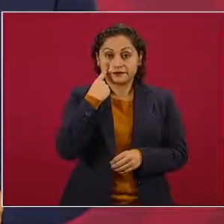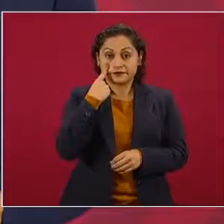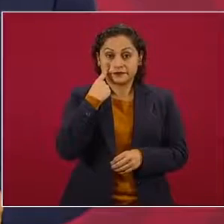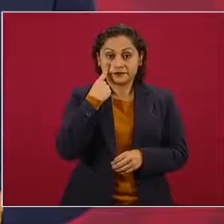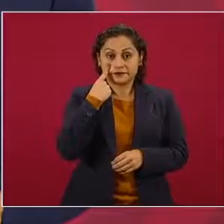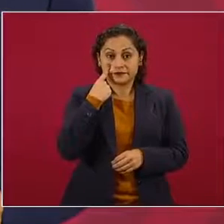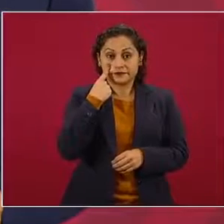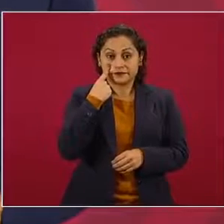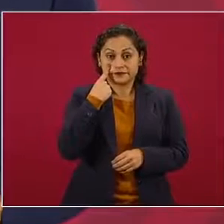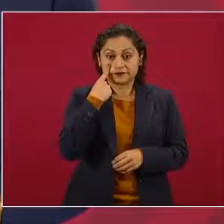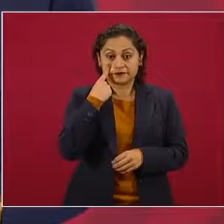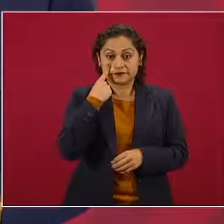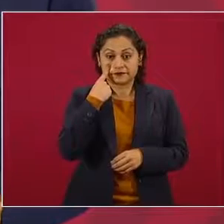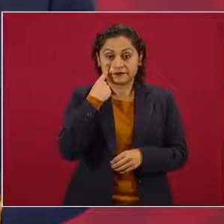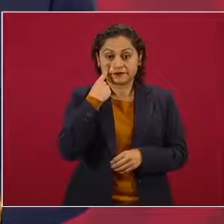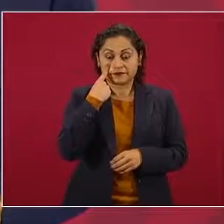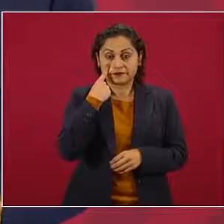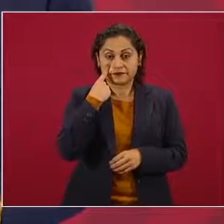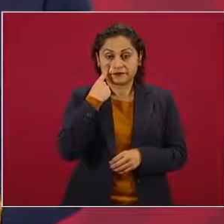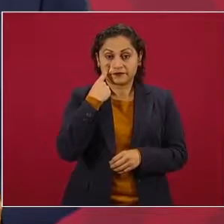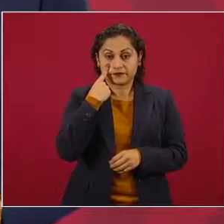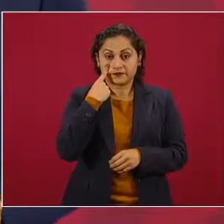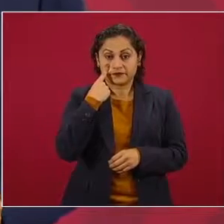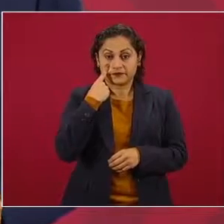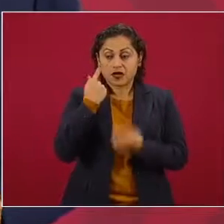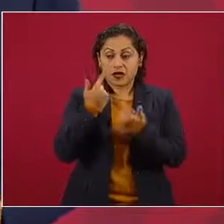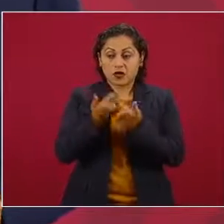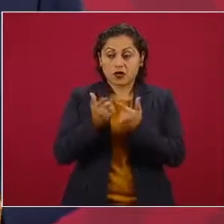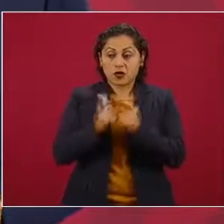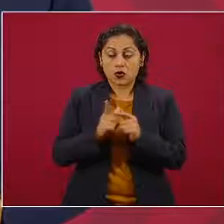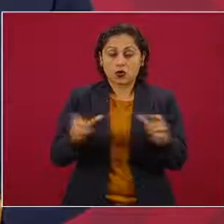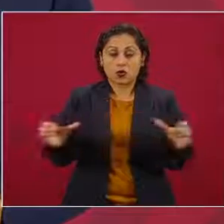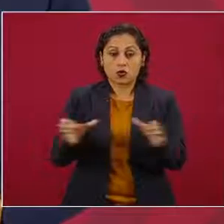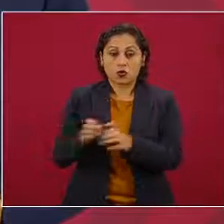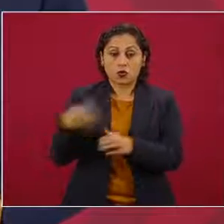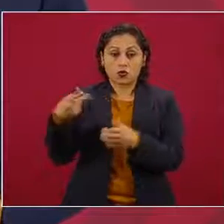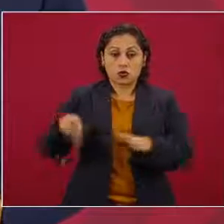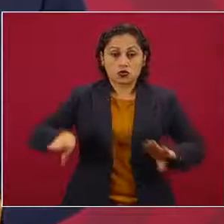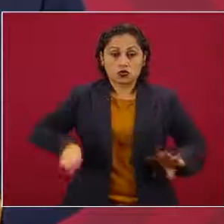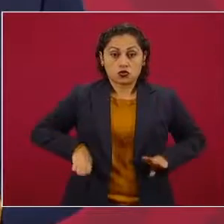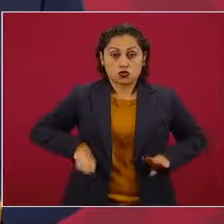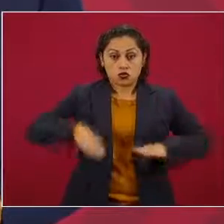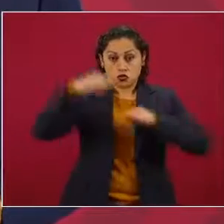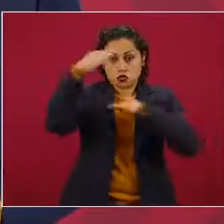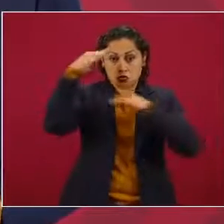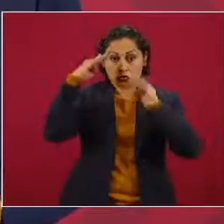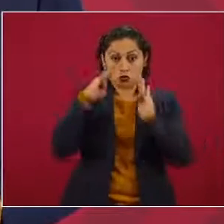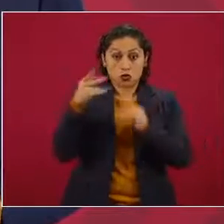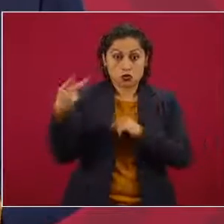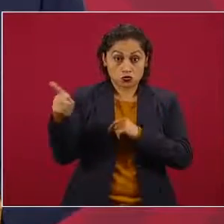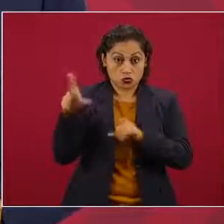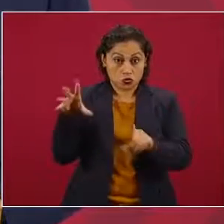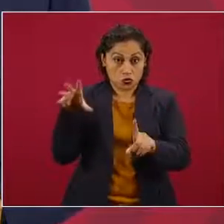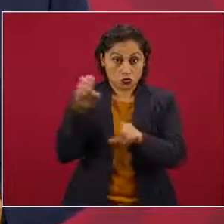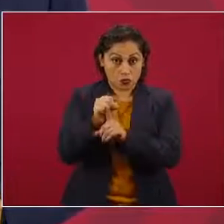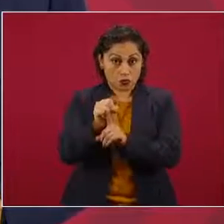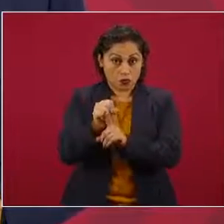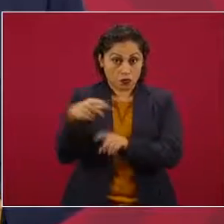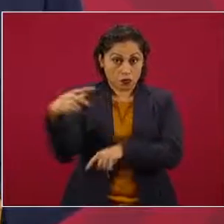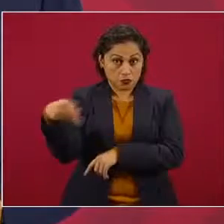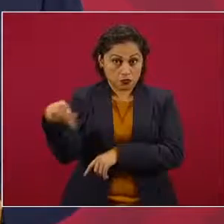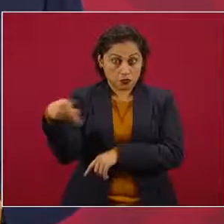un logro de los conservadores por su campaña en contra. Esto